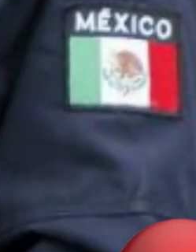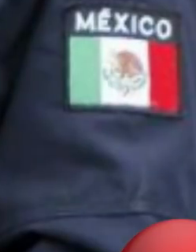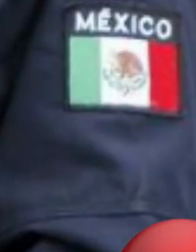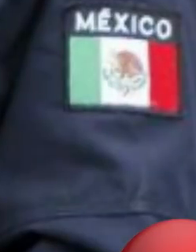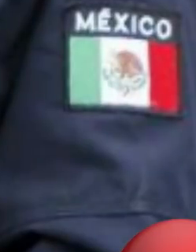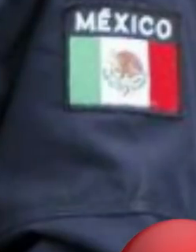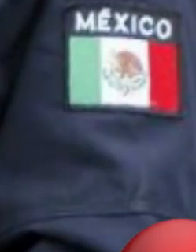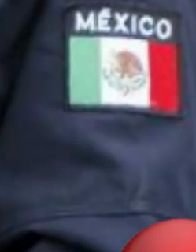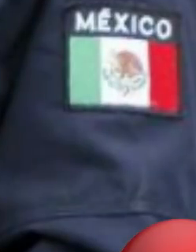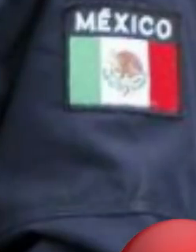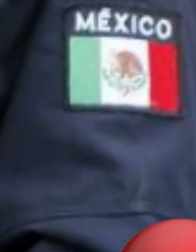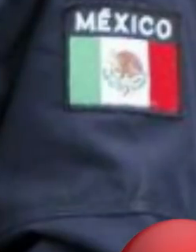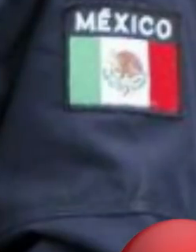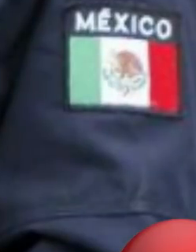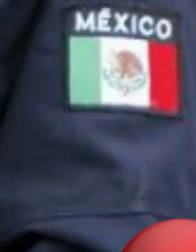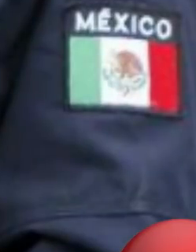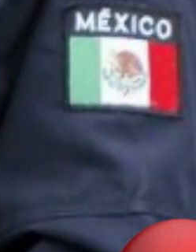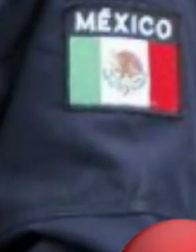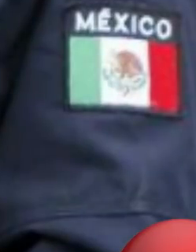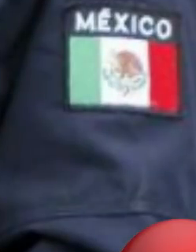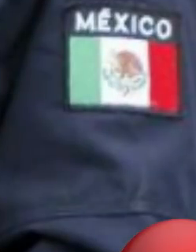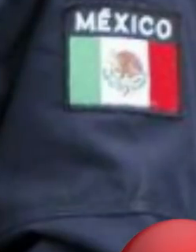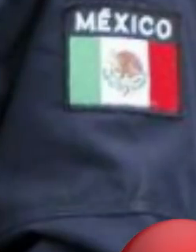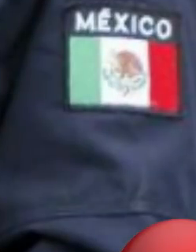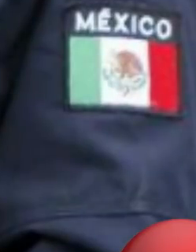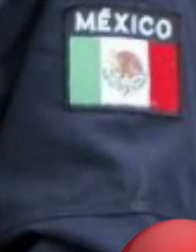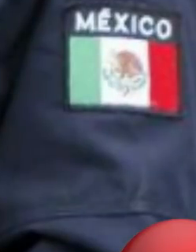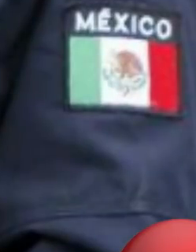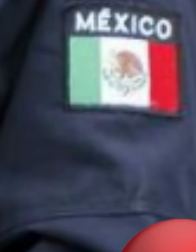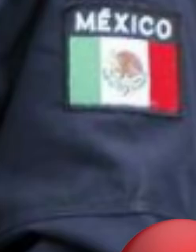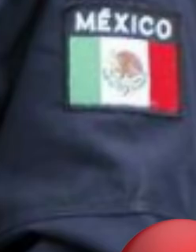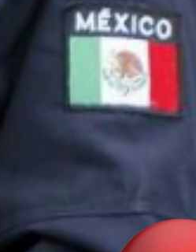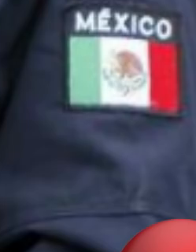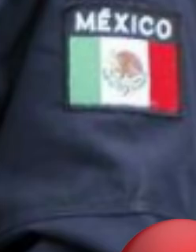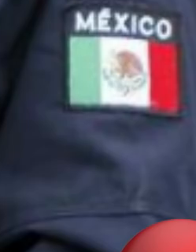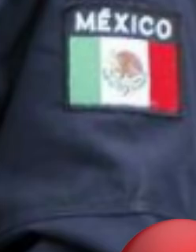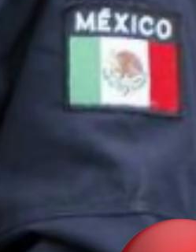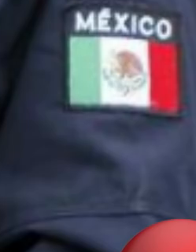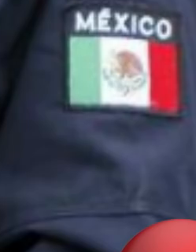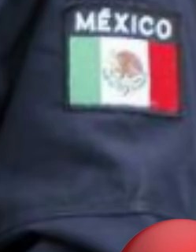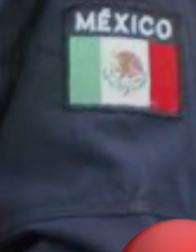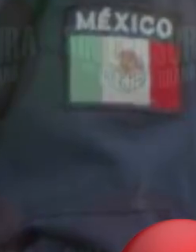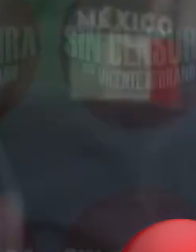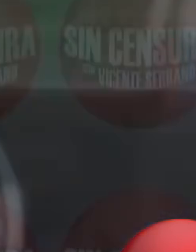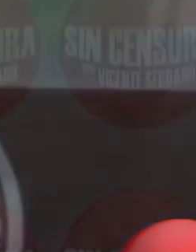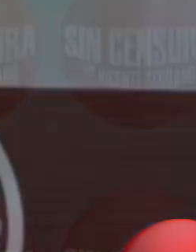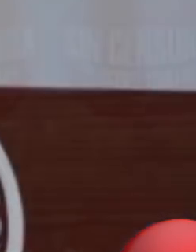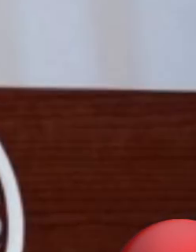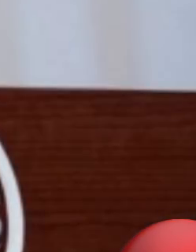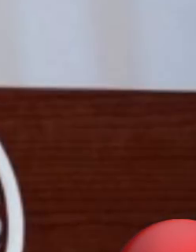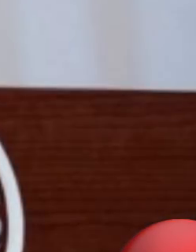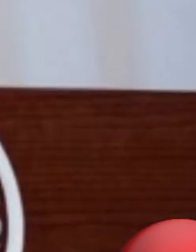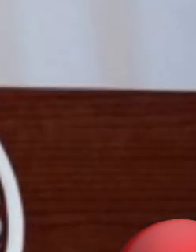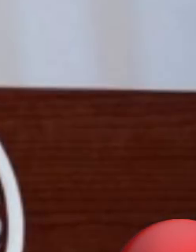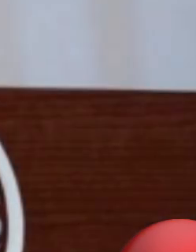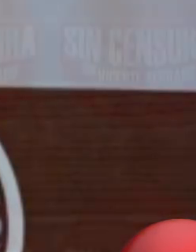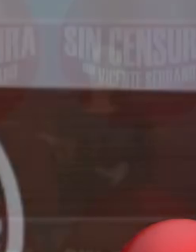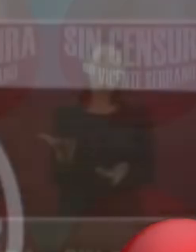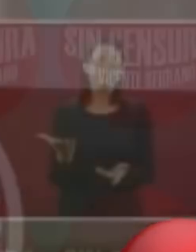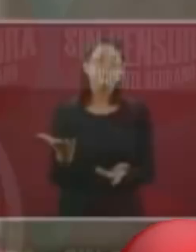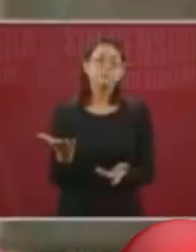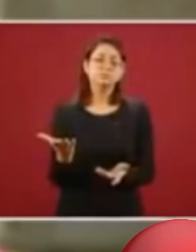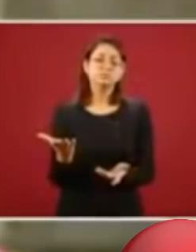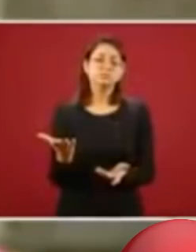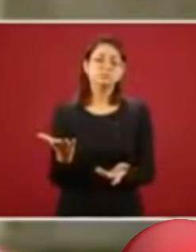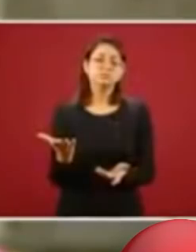Ya sabe, esta campaña que desplegaron desde hace un par de meses. El presidente le dijo que todos los días están atendiendo las agresiones a las mujeres